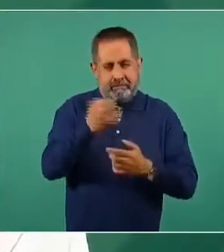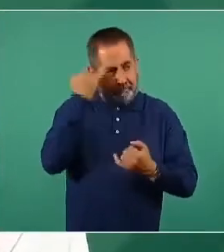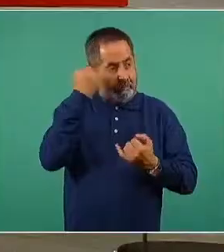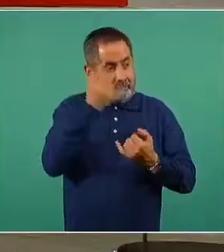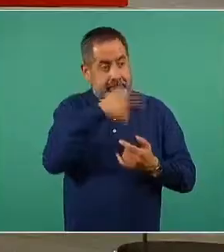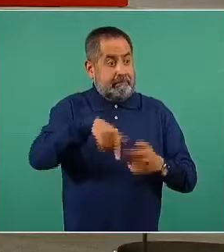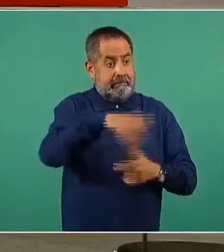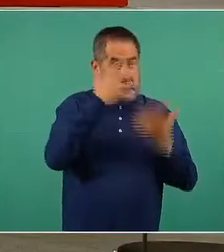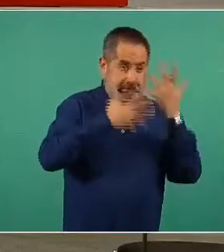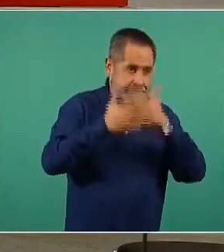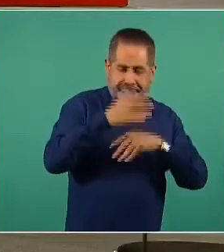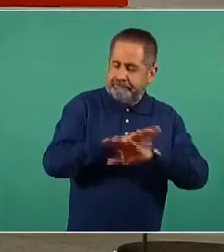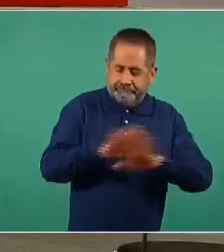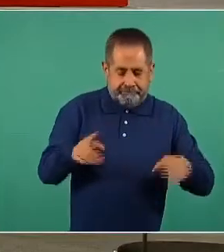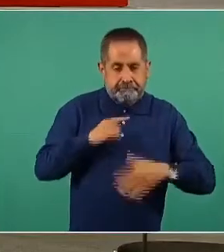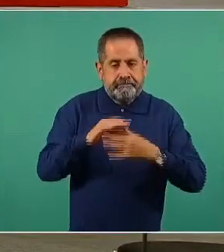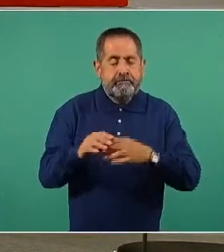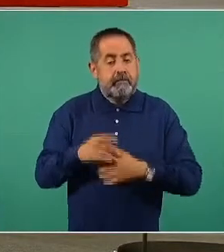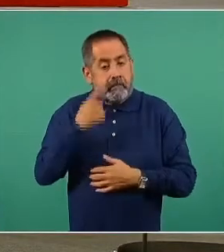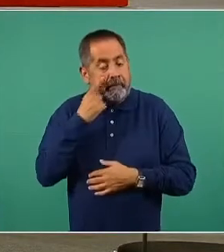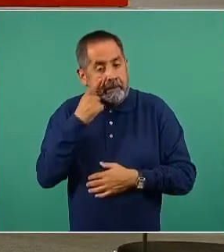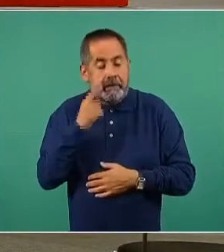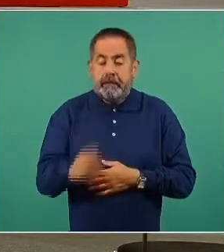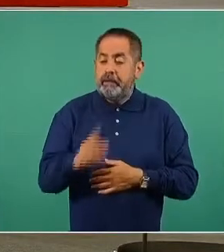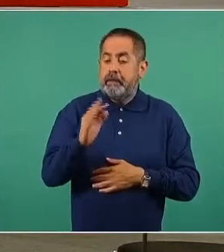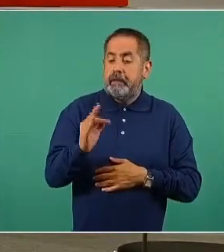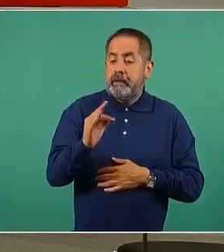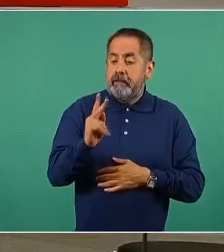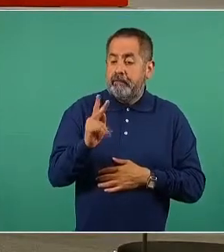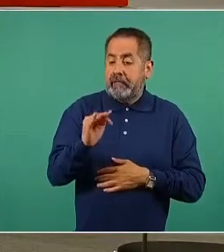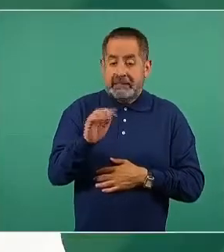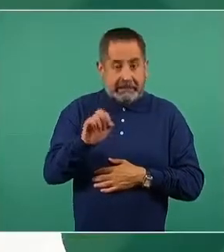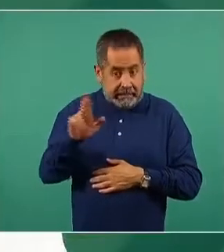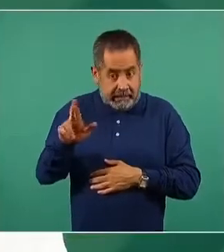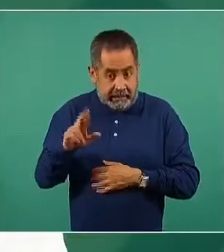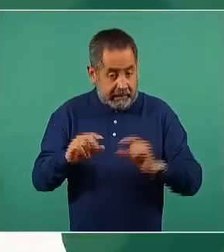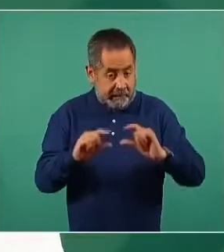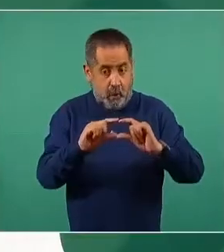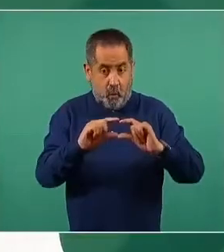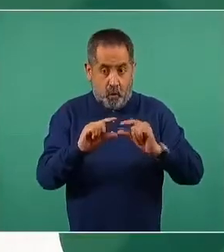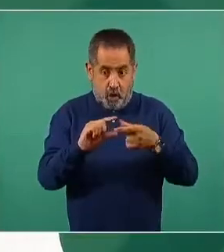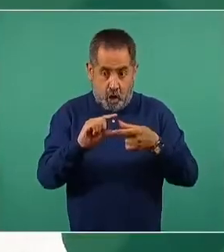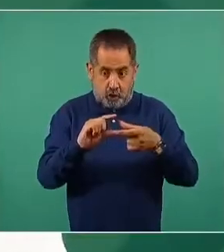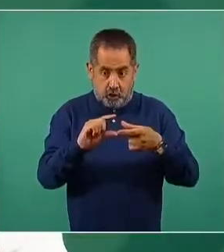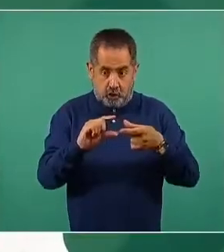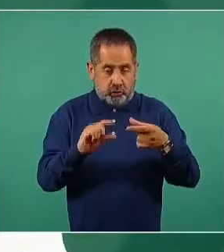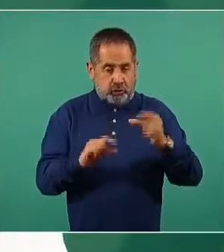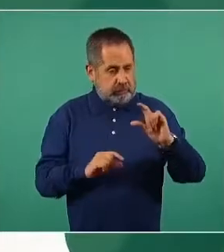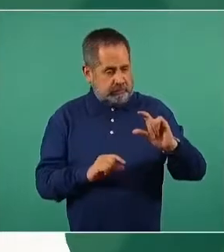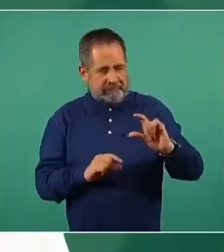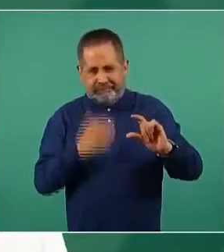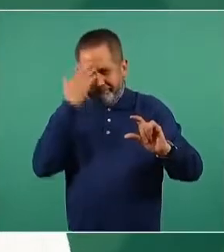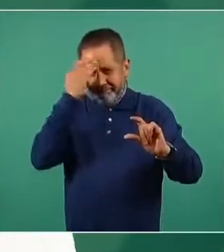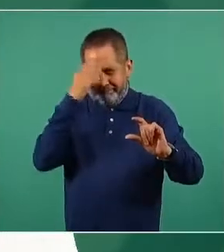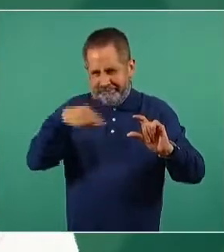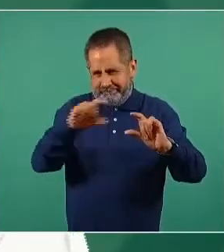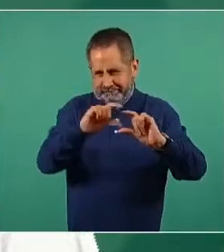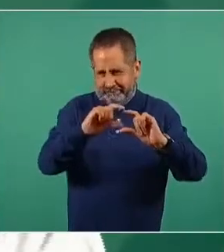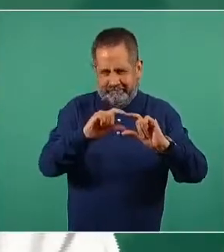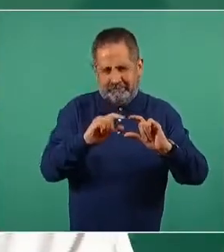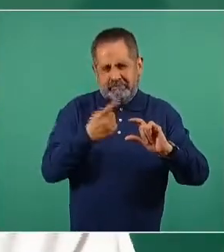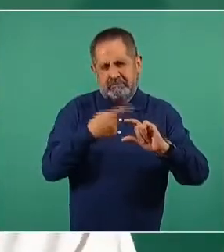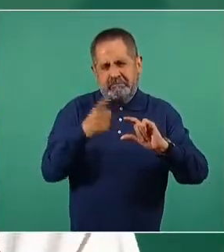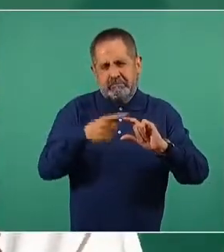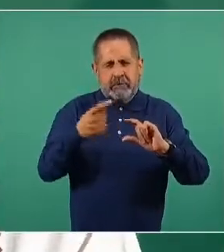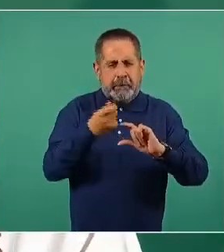confusión. La vacuna de Pfizer originalmente venía envasada en un vial, en una ampolleta